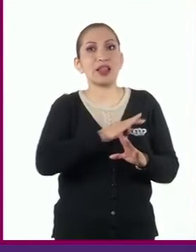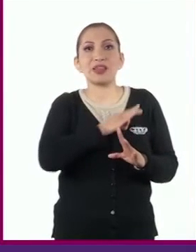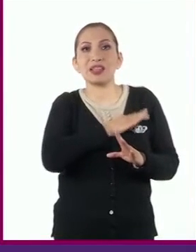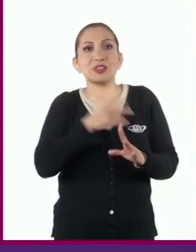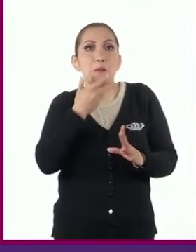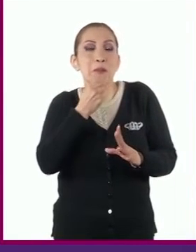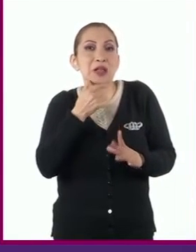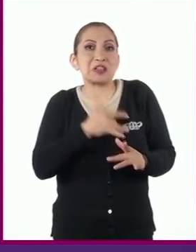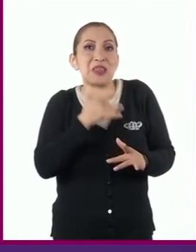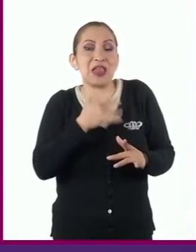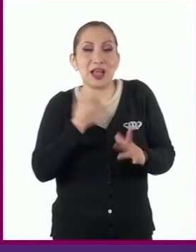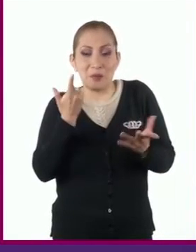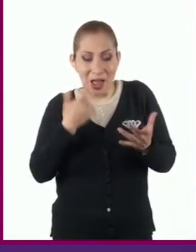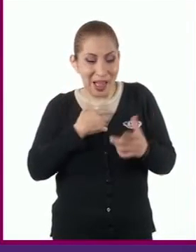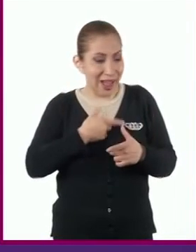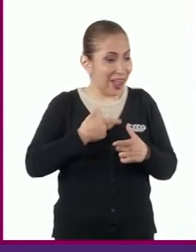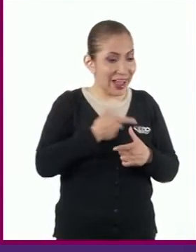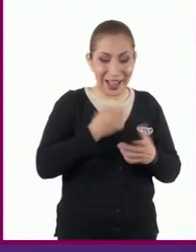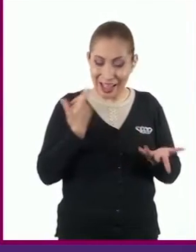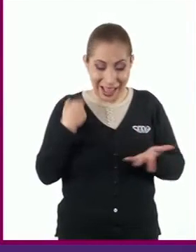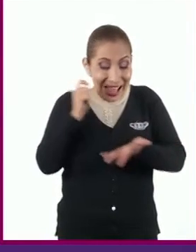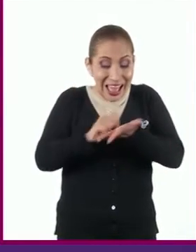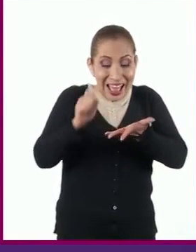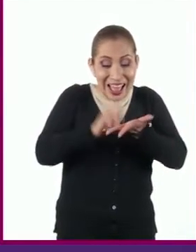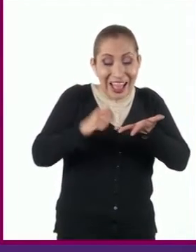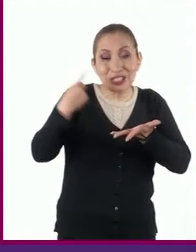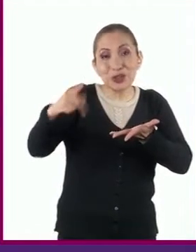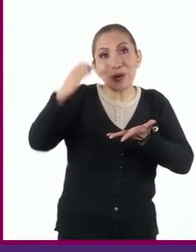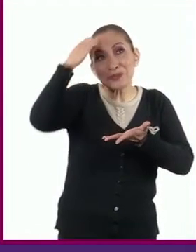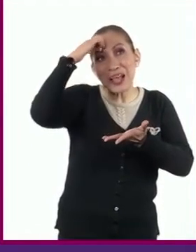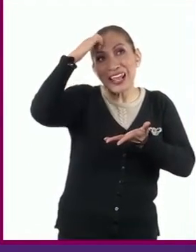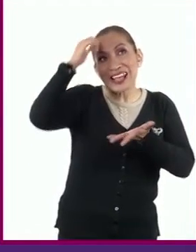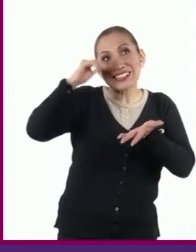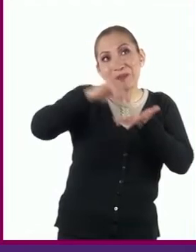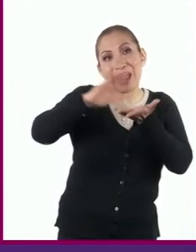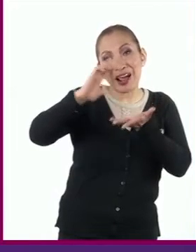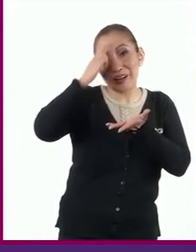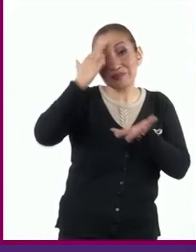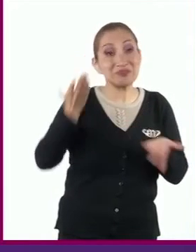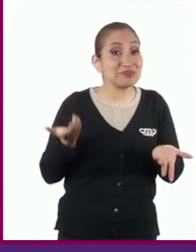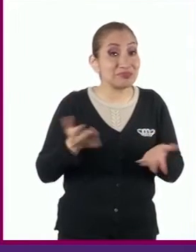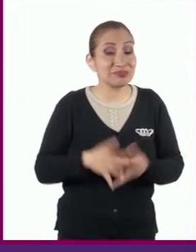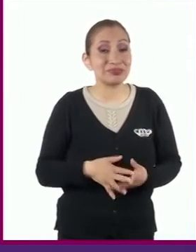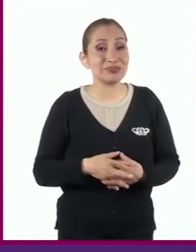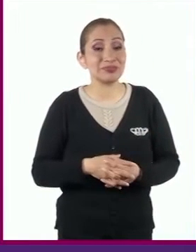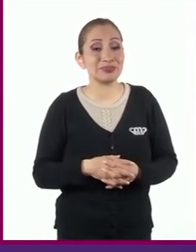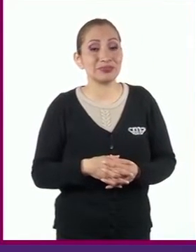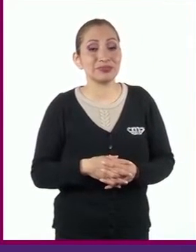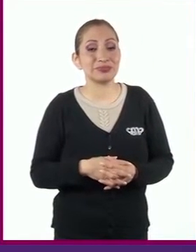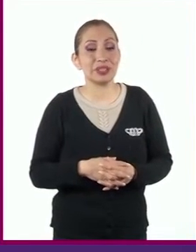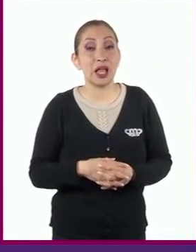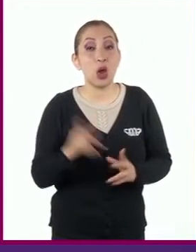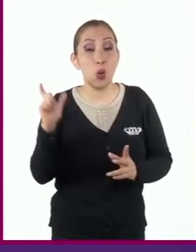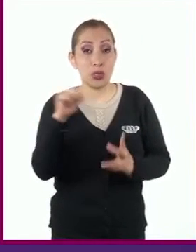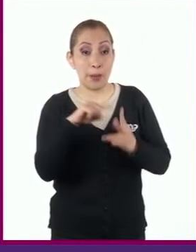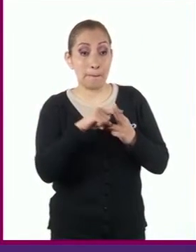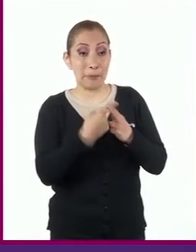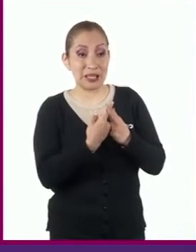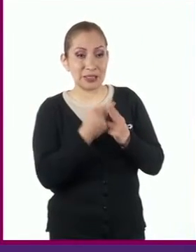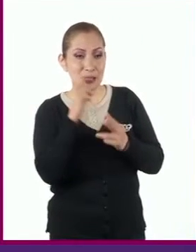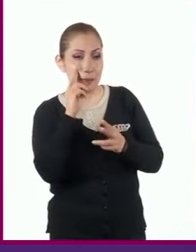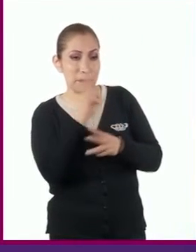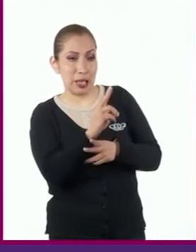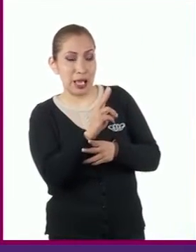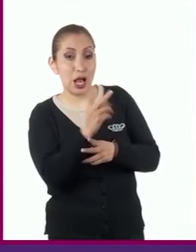poeta que éste se llenó de gozo y decidió escribir su vivencia para recordarla. Desde el inicio es